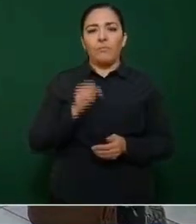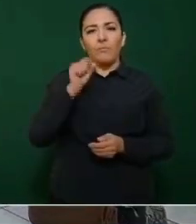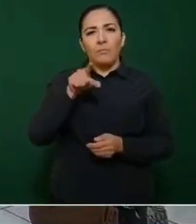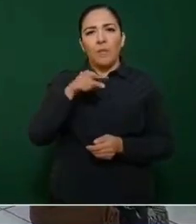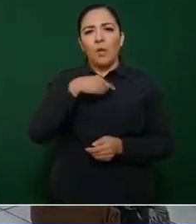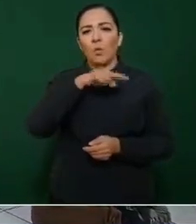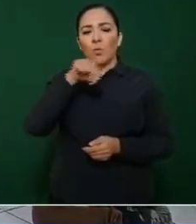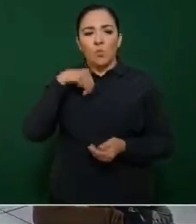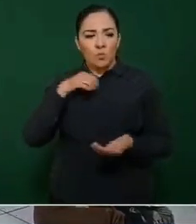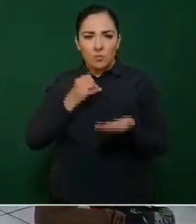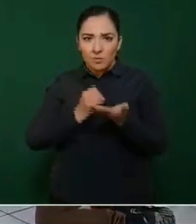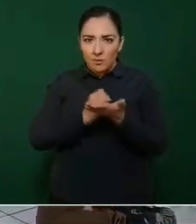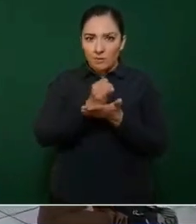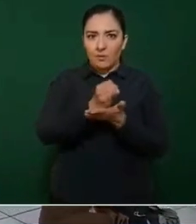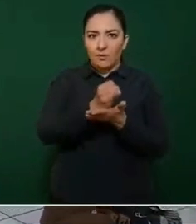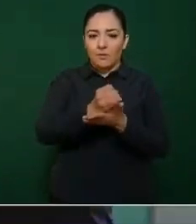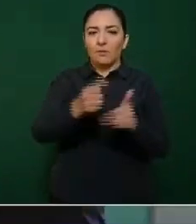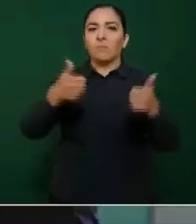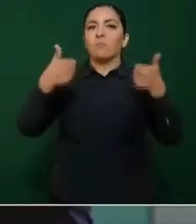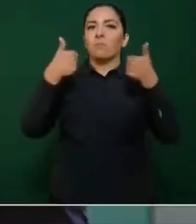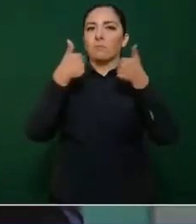de que las aduanas